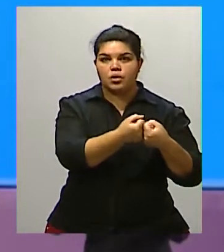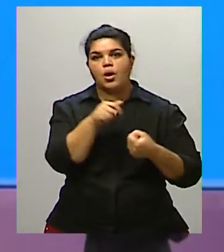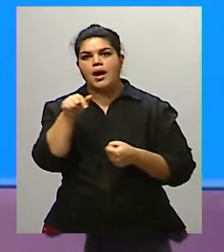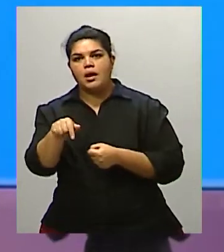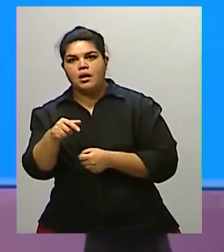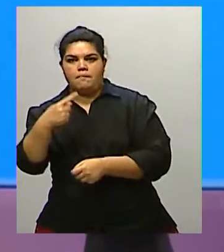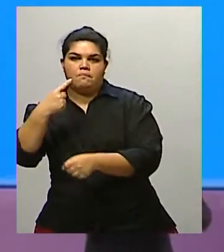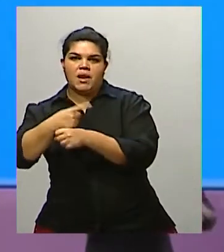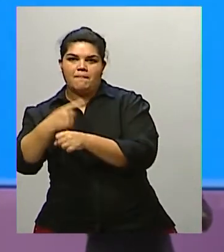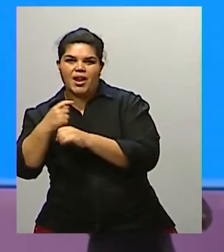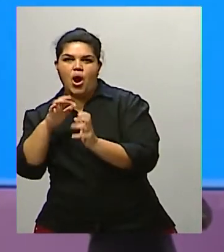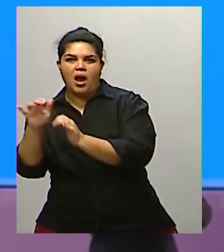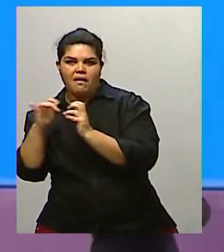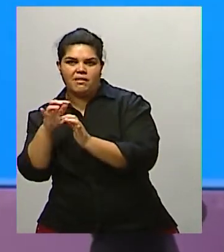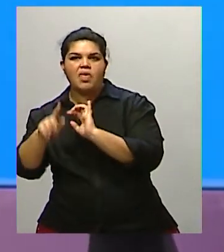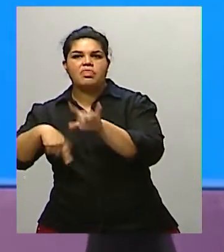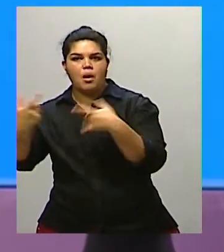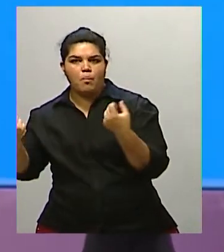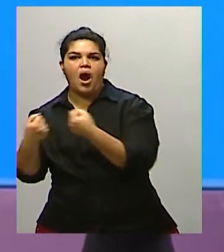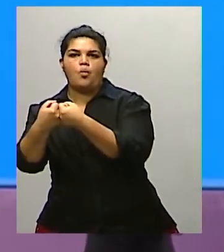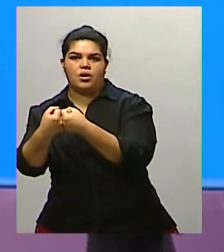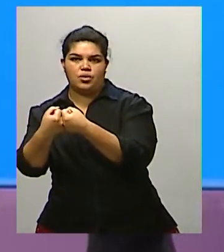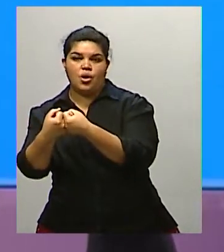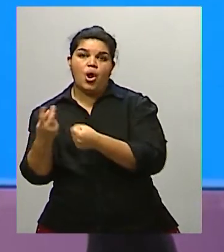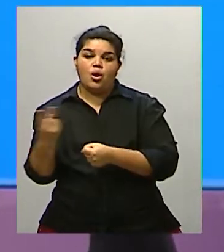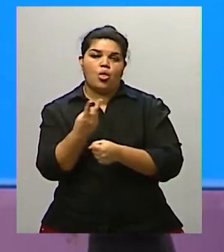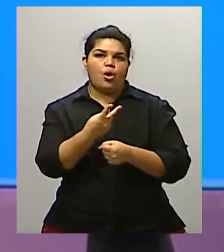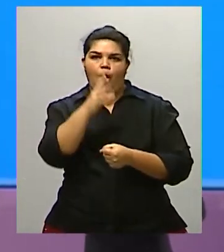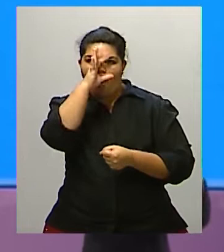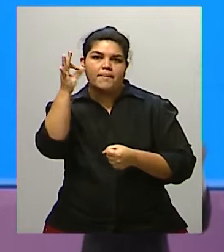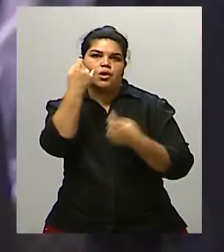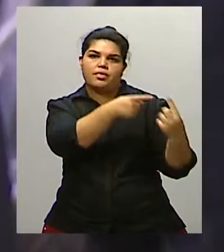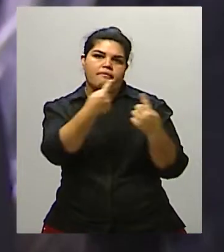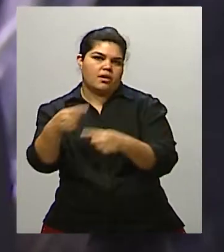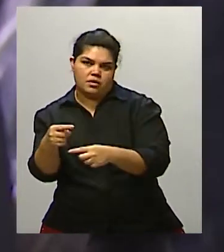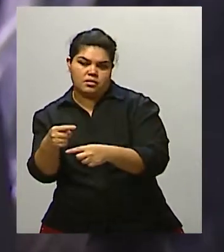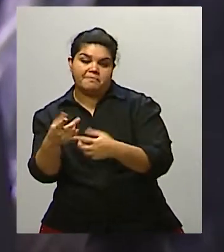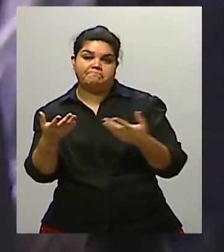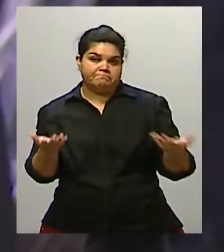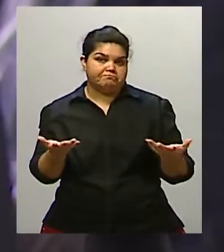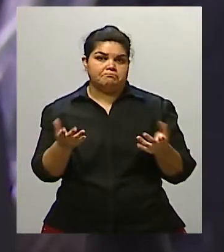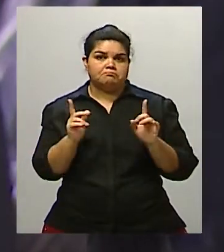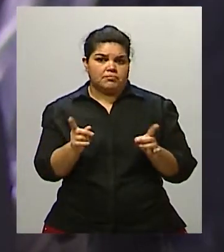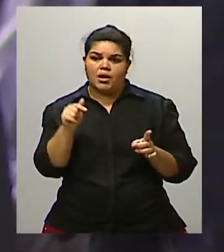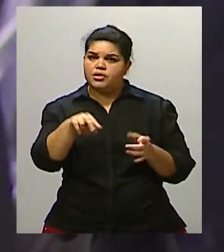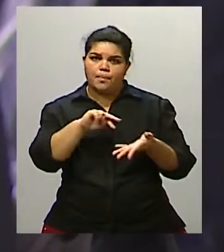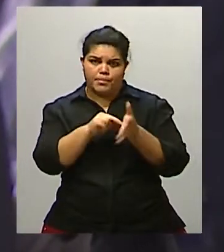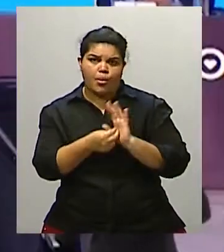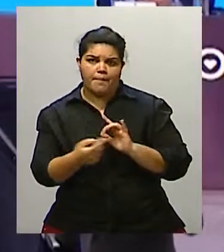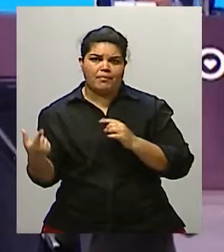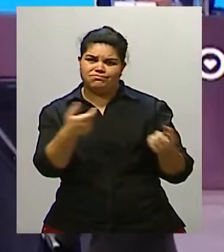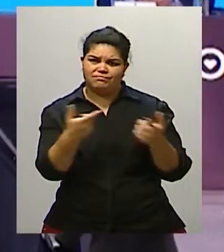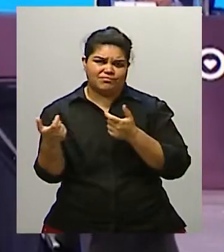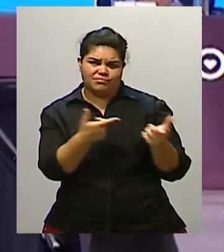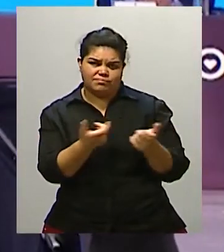a negociar, o sentarse a negociar y tratar de generar un consenso civilizado. Evidentemente, mucho de consenso civilizado, la